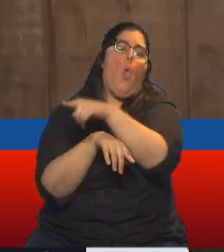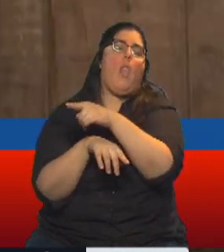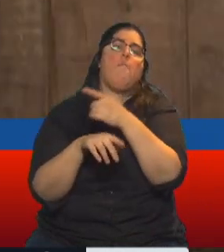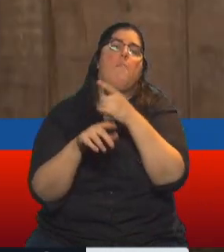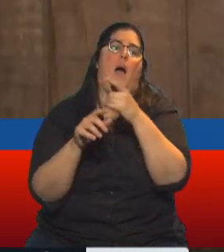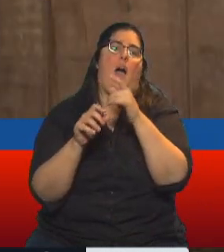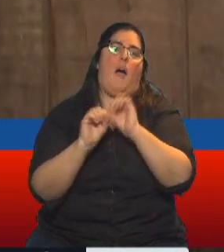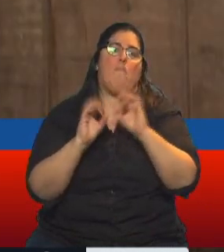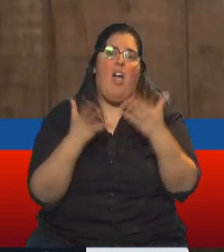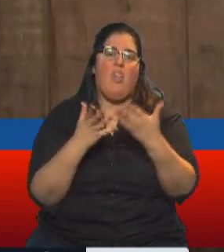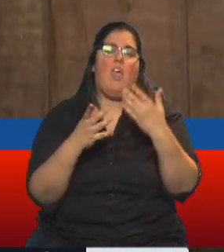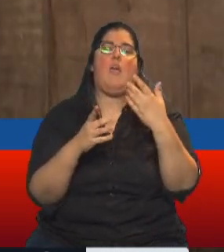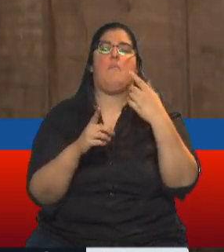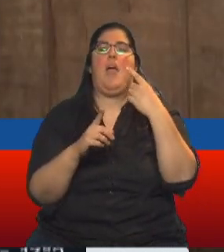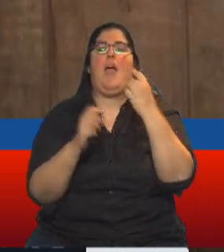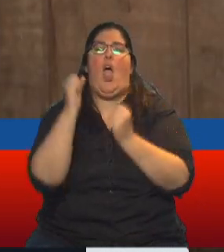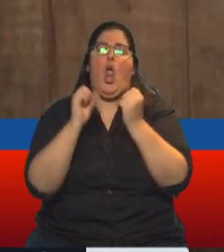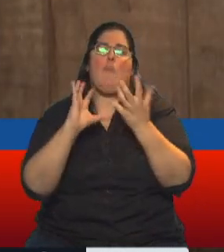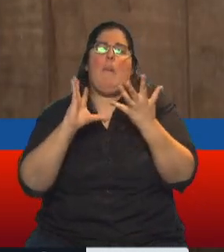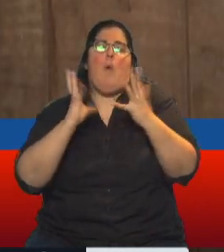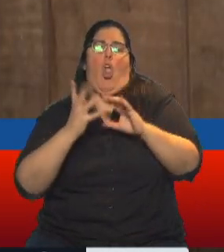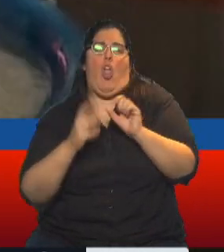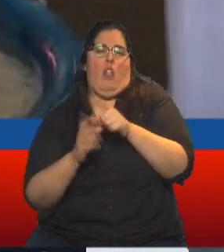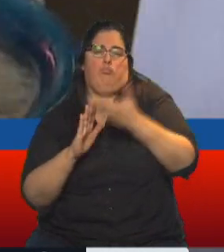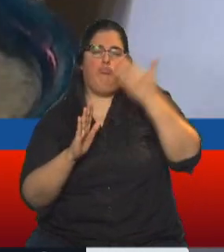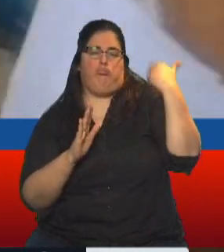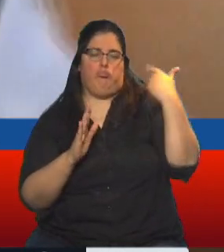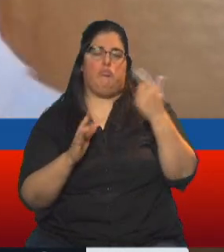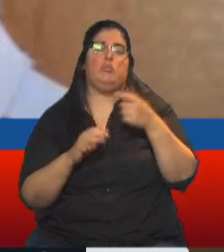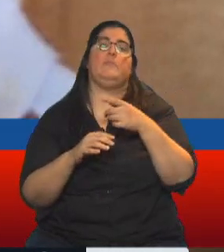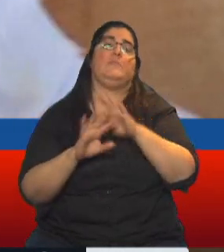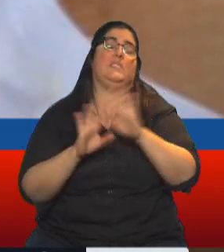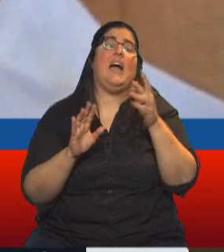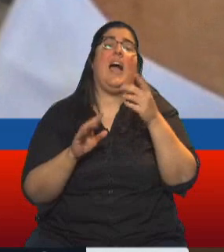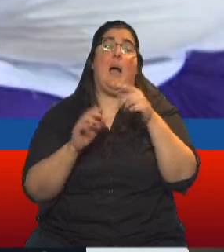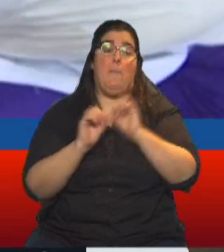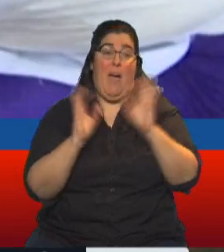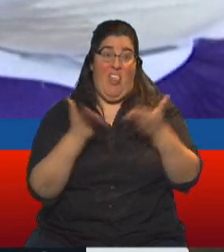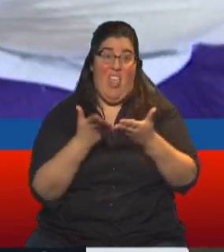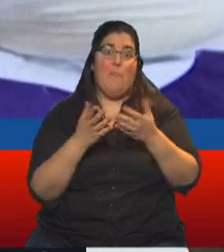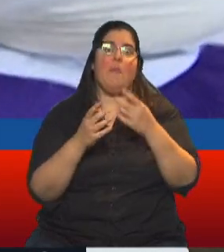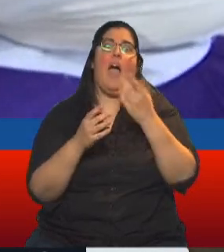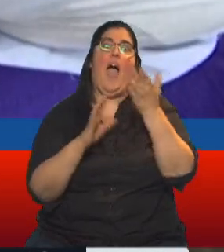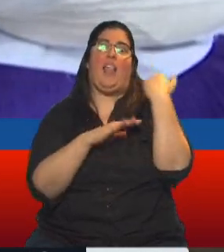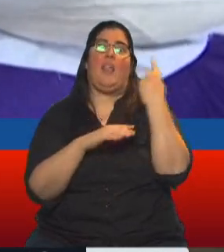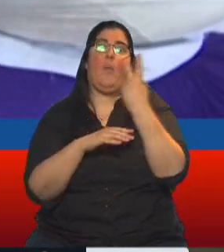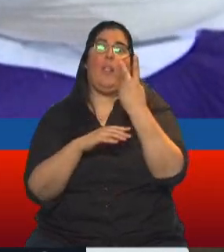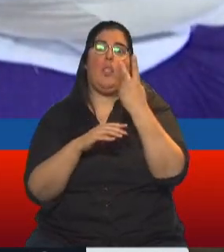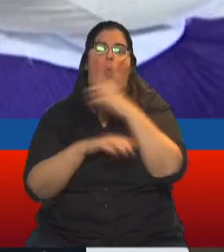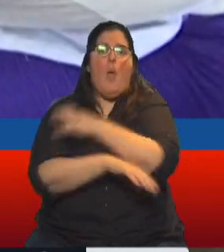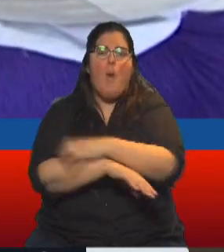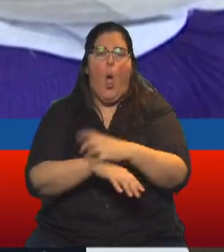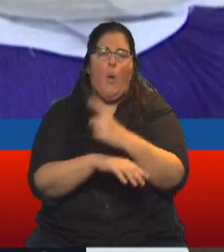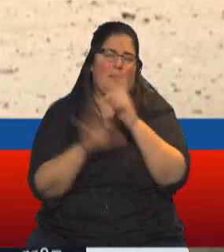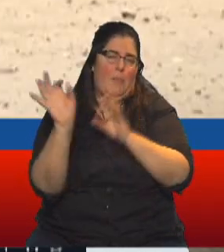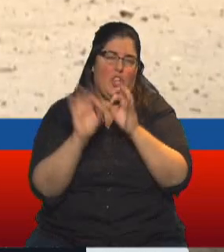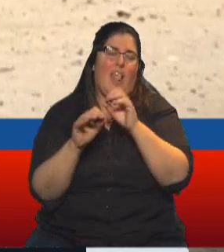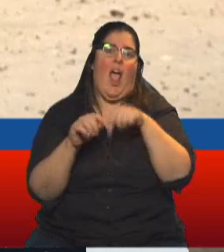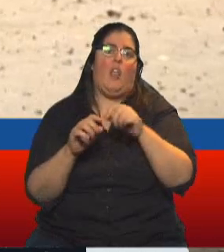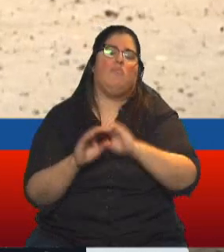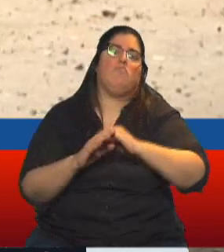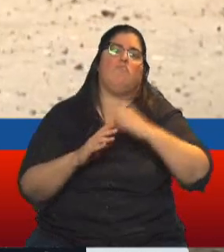la pandemia. En el último año, la pobreza aumentó del 21 al 31%, sumando 3.300.000 nuevos pobres